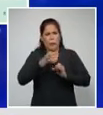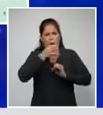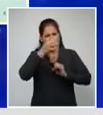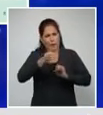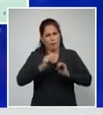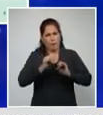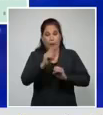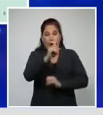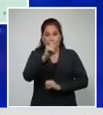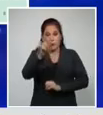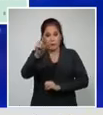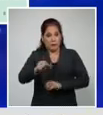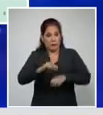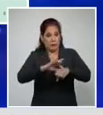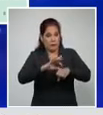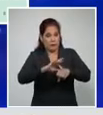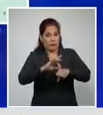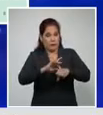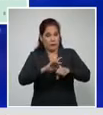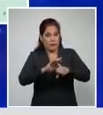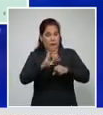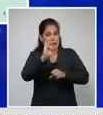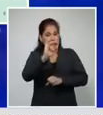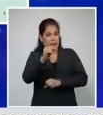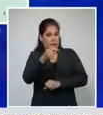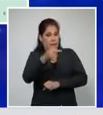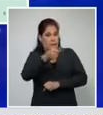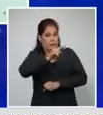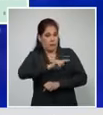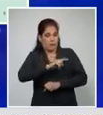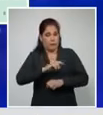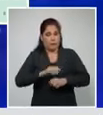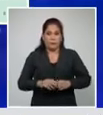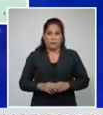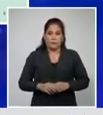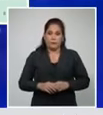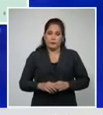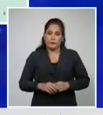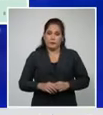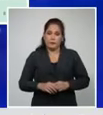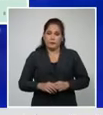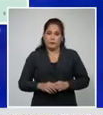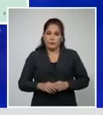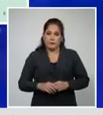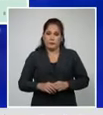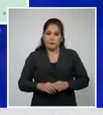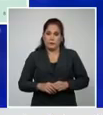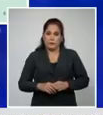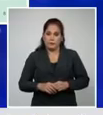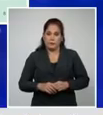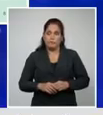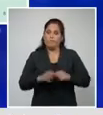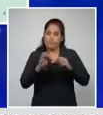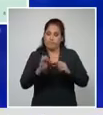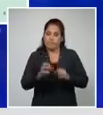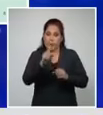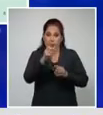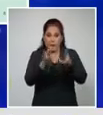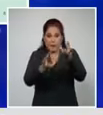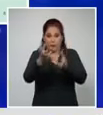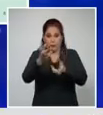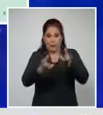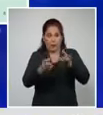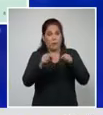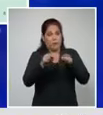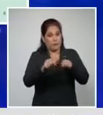casos, 7 menos que la jornada anterior, y realmente es una provincia